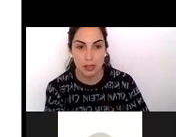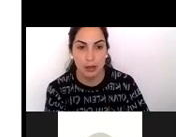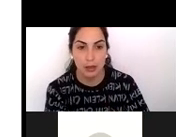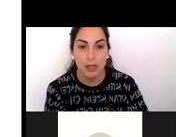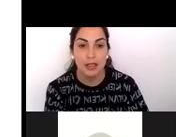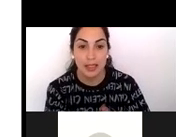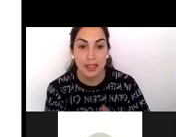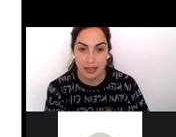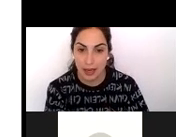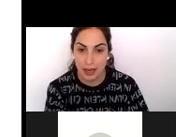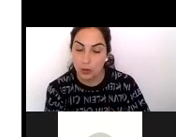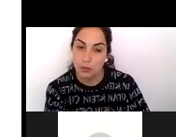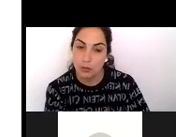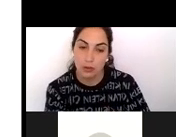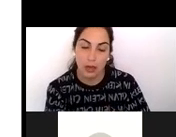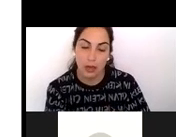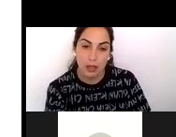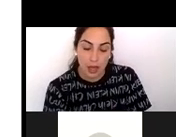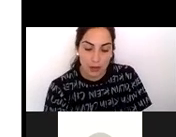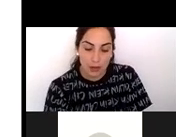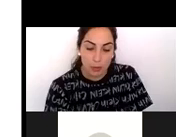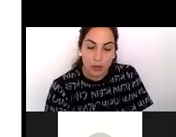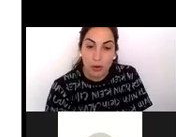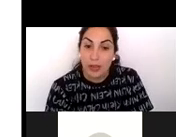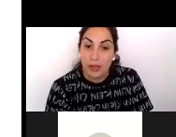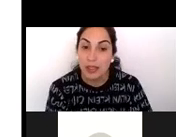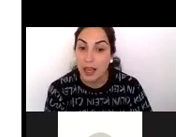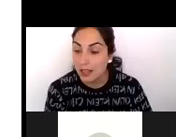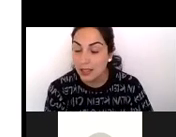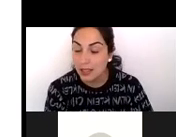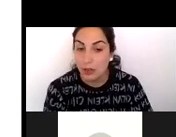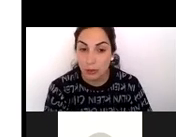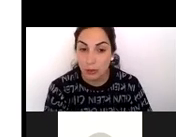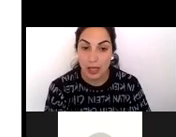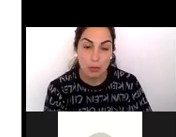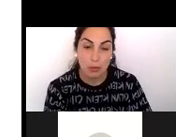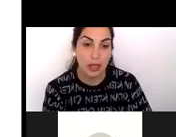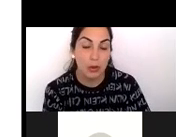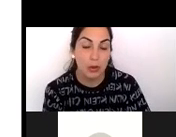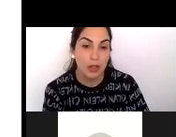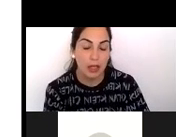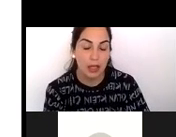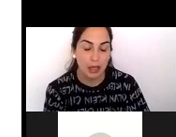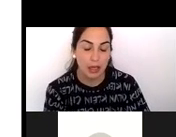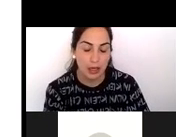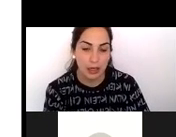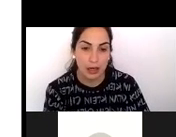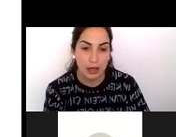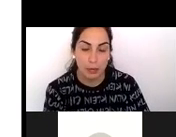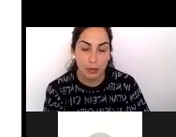etc. Tiene que ser claro, ya. Ahí vemos, vamos a ver, analizar ahora portadas, por ejemplo, del